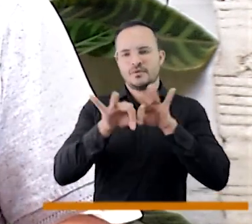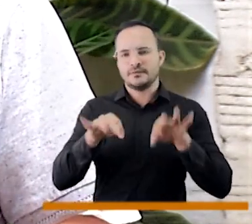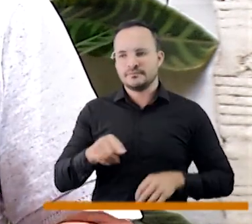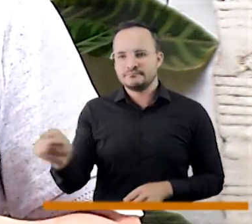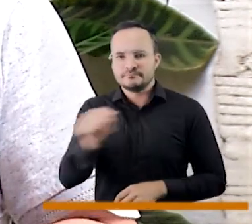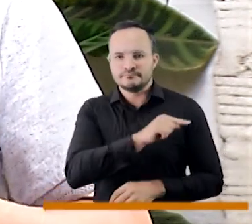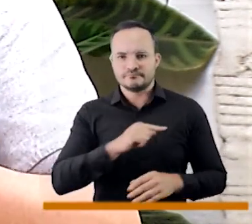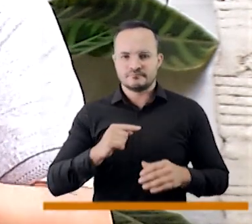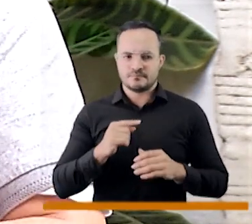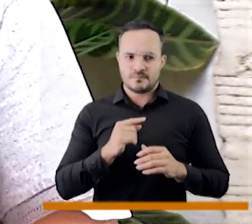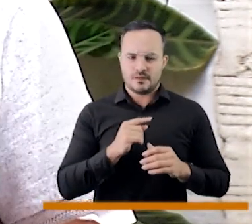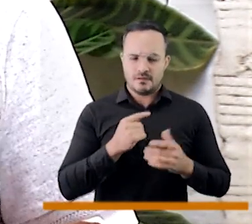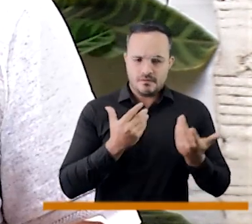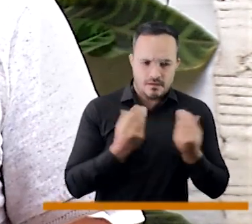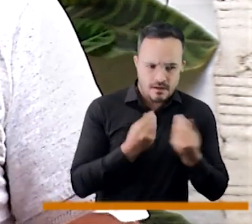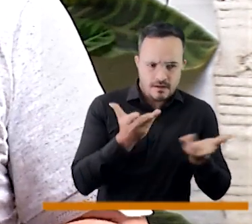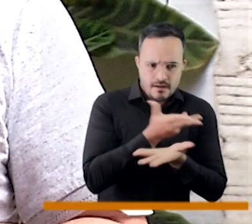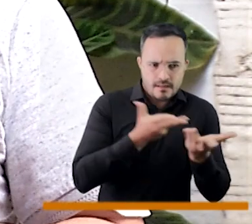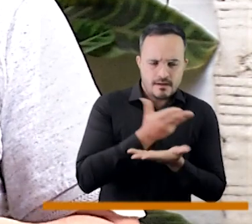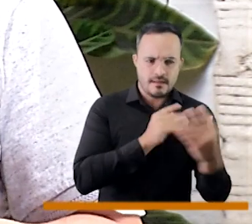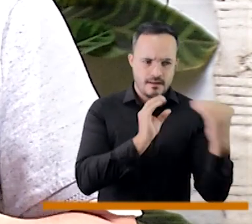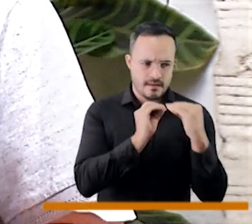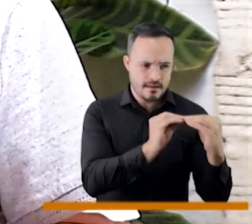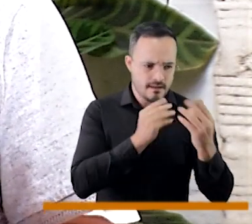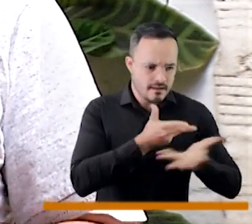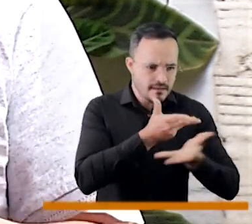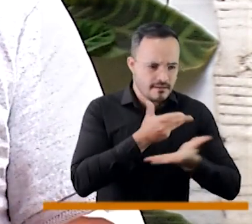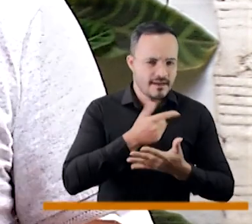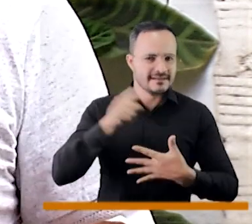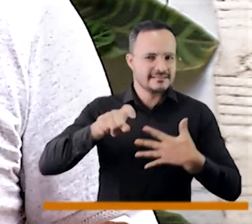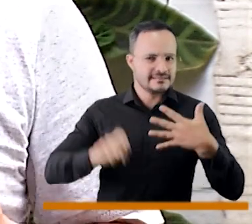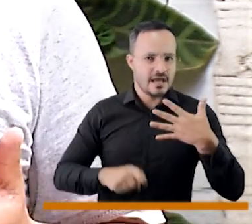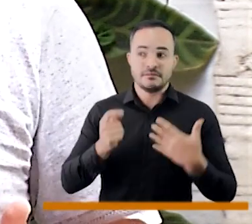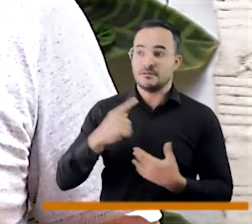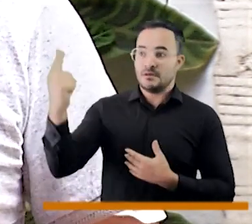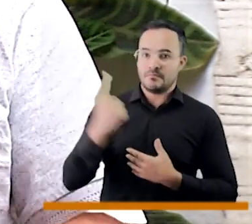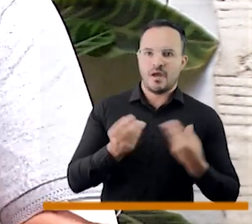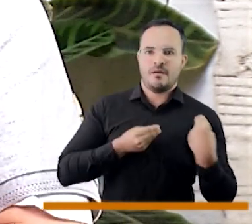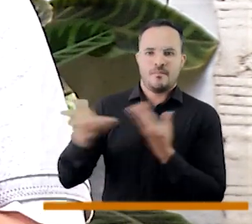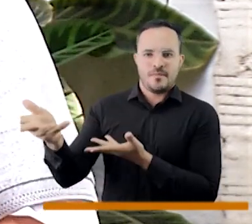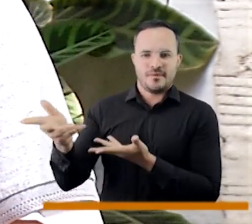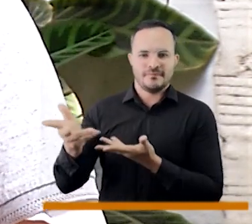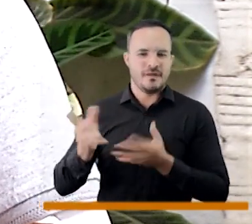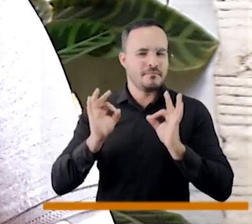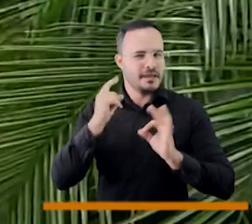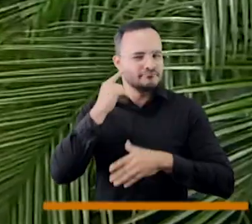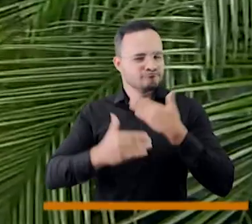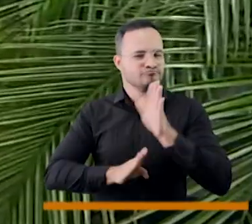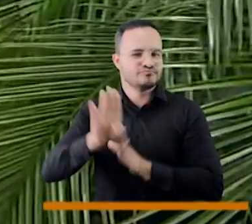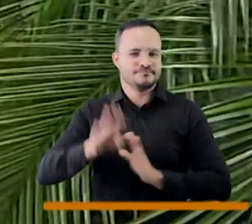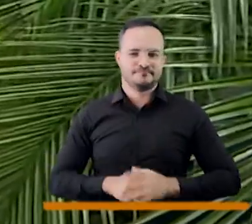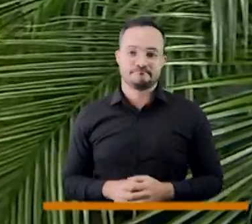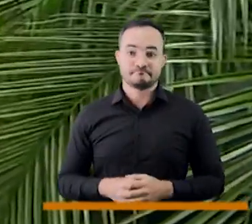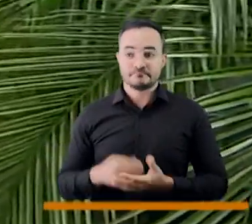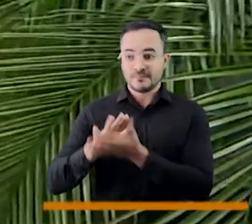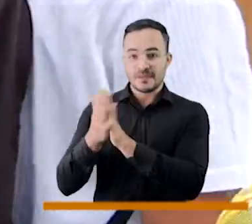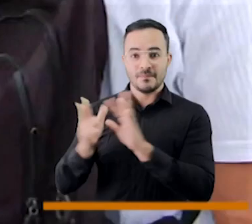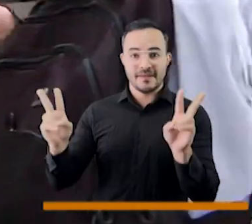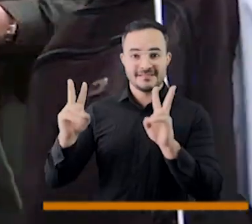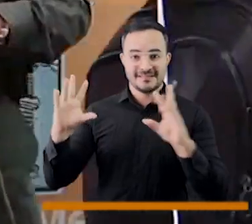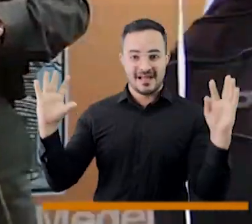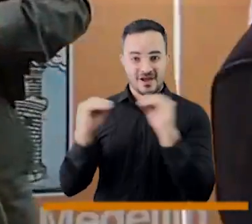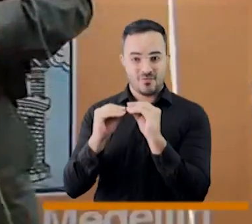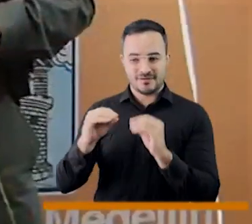comunidades se organicen, piensen cuáles son sus propuestas, cuáles son sus formas de mejorar y desarrollar esos territorios en los que viven. El acuerdo de paz con las